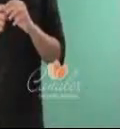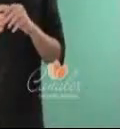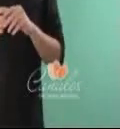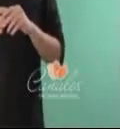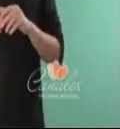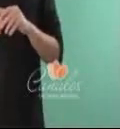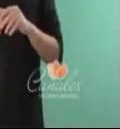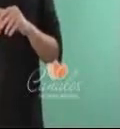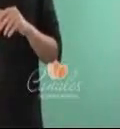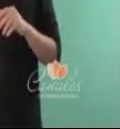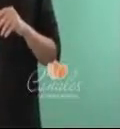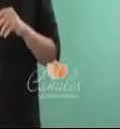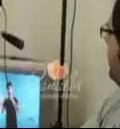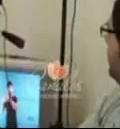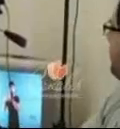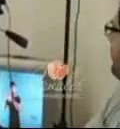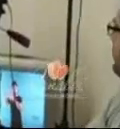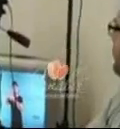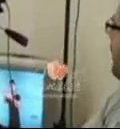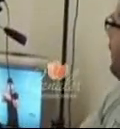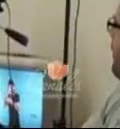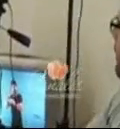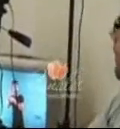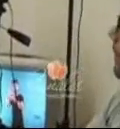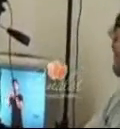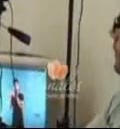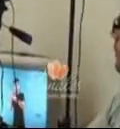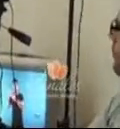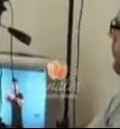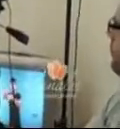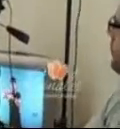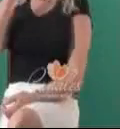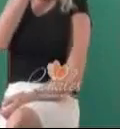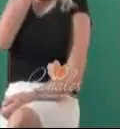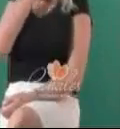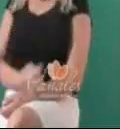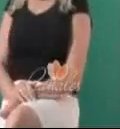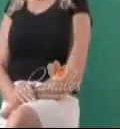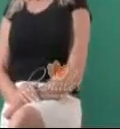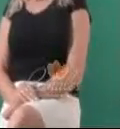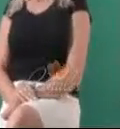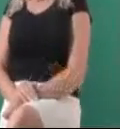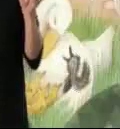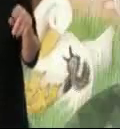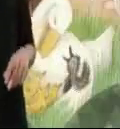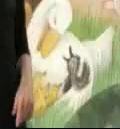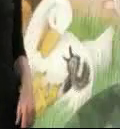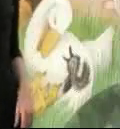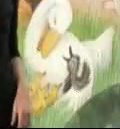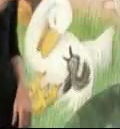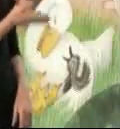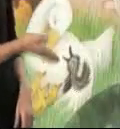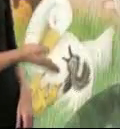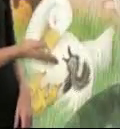la lengua de señas argentina, podrá crecer y educarse en igualdad de oportunidades. Durante sus primeros 10